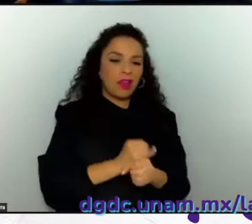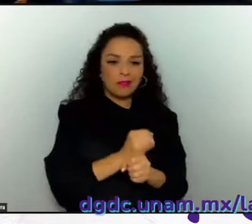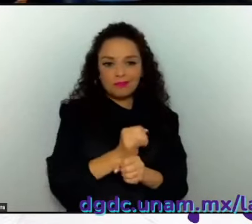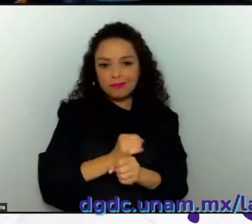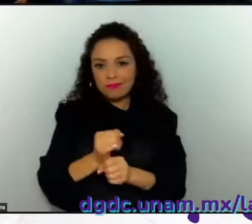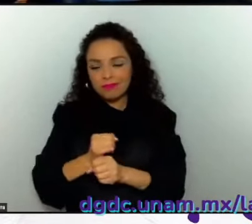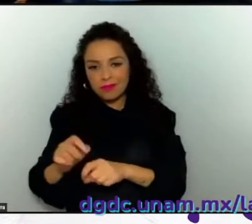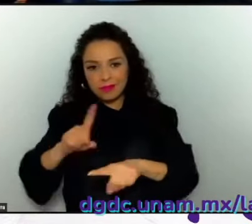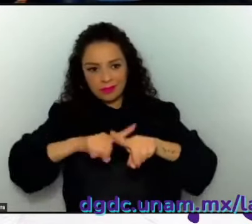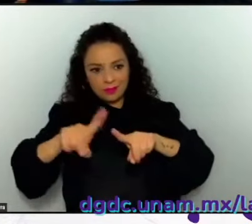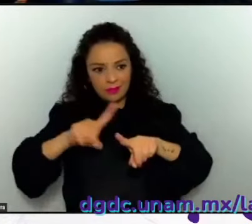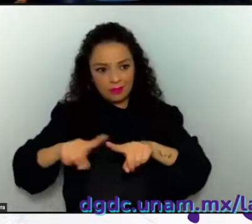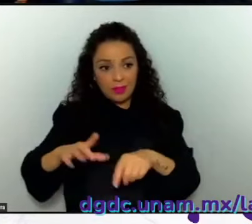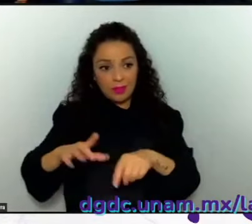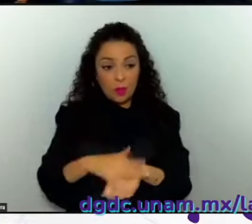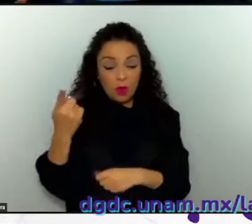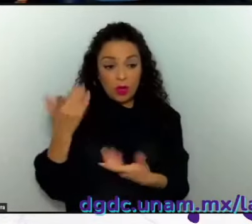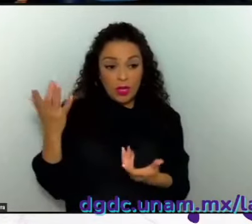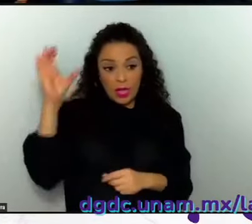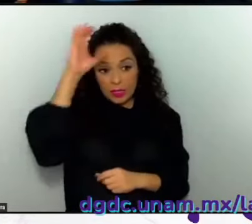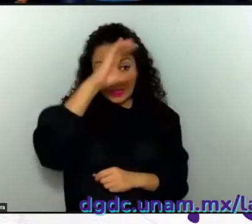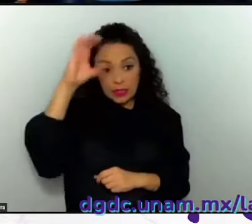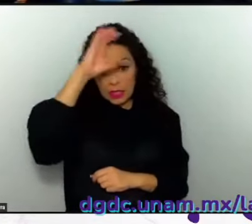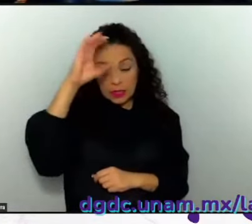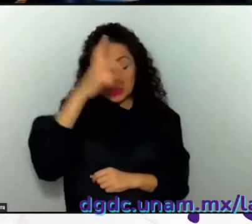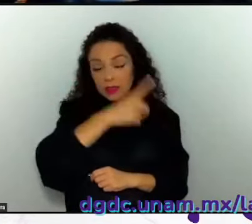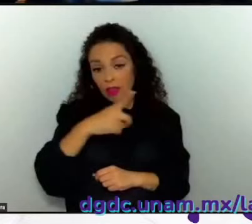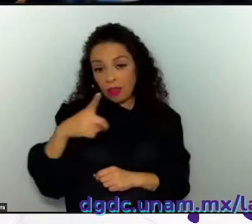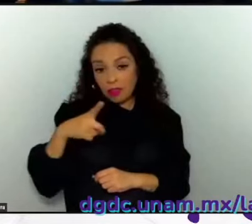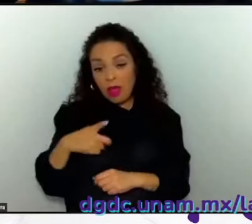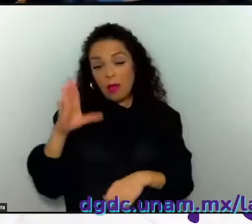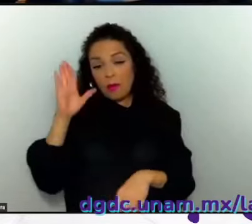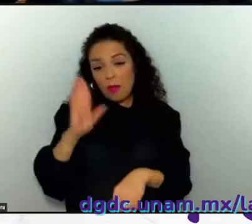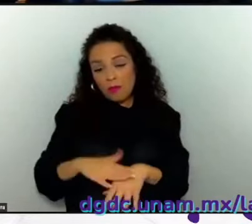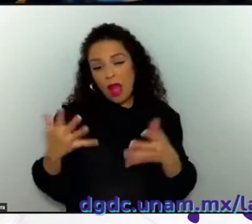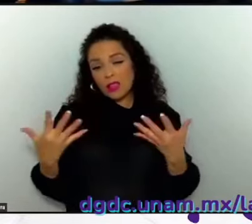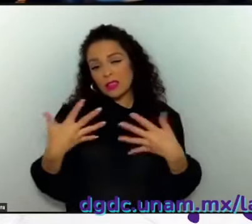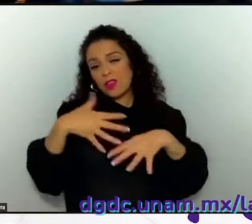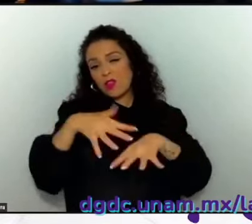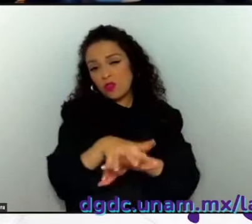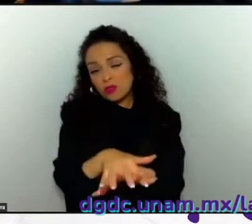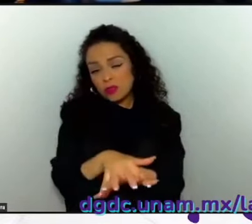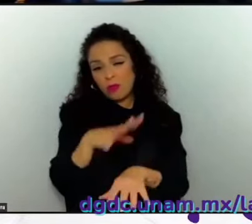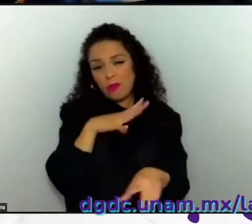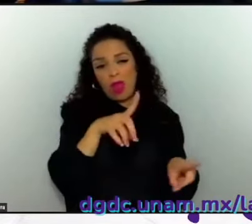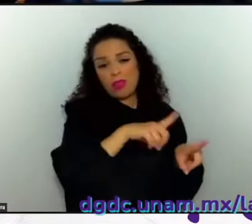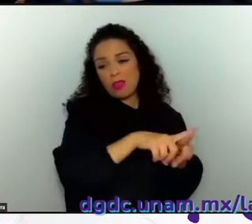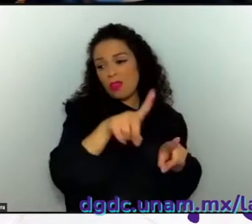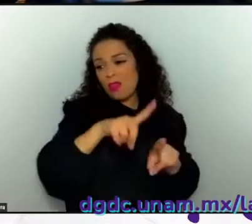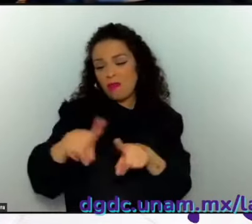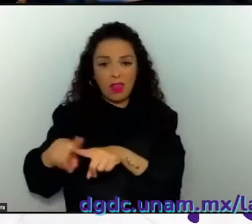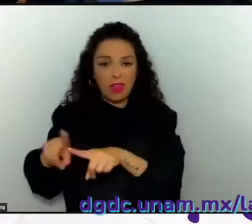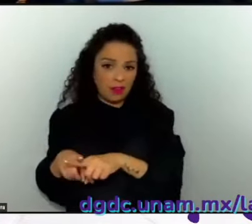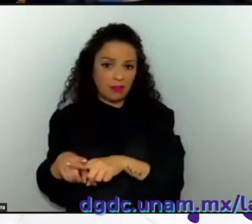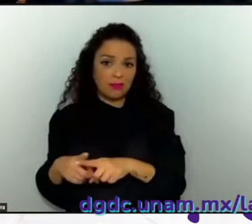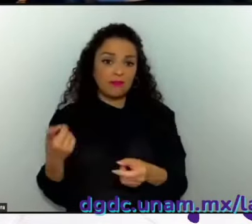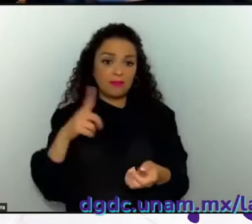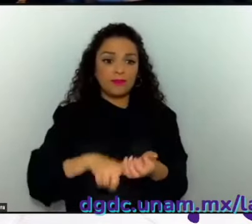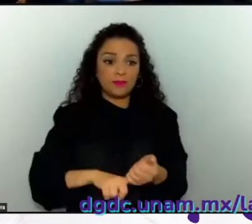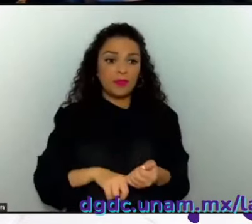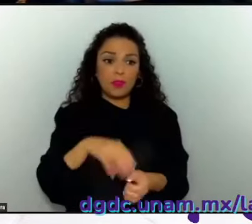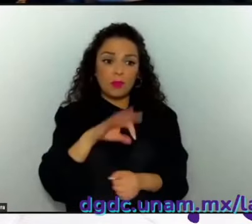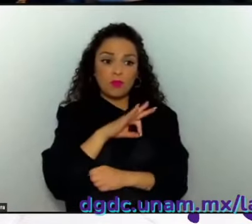hace que la ciencia cada vez sea más inclusiva, más diversa y que por lo tanto sea más plural y represente mejor a la